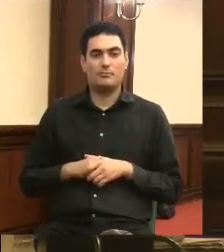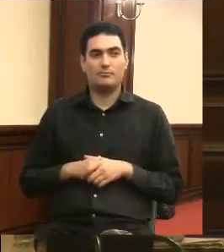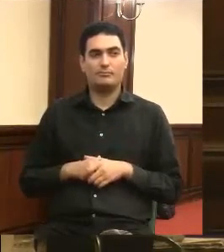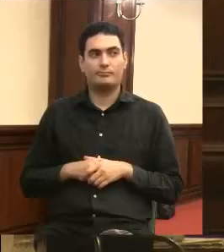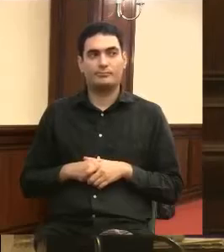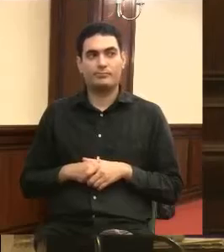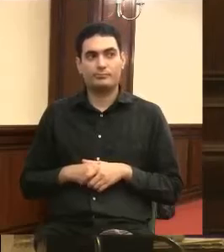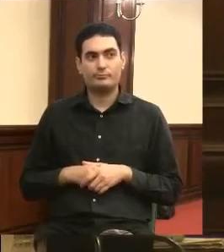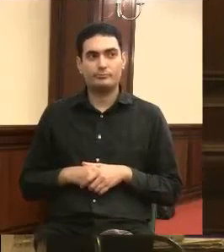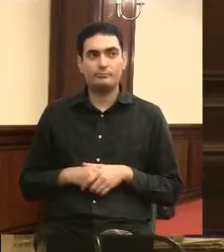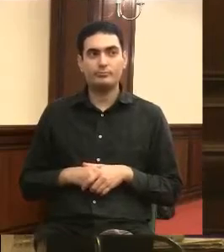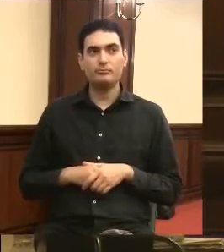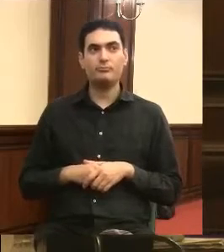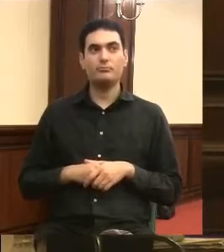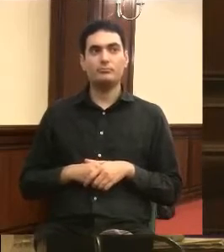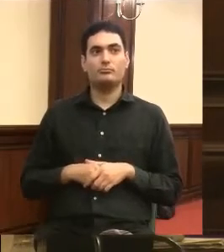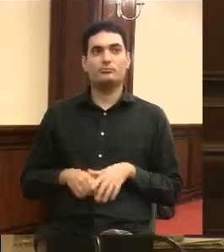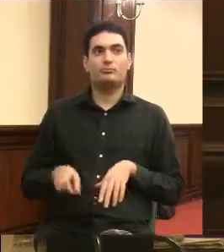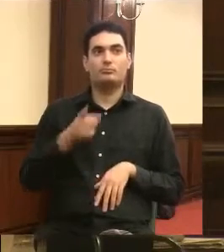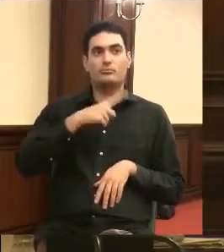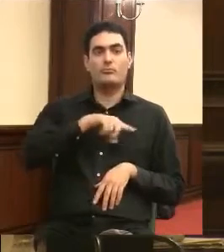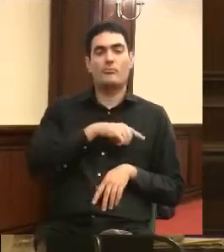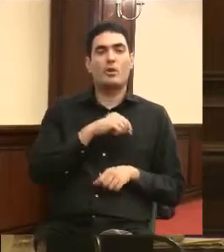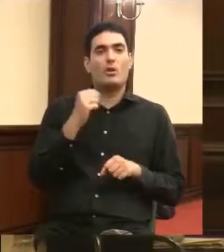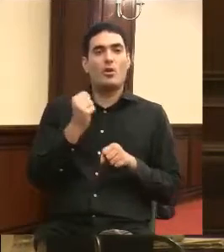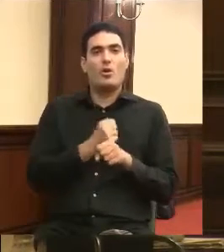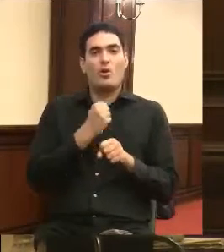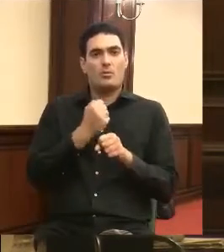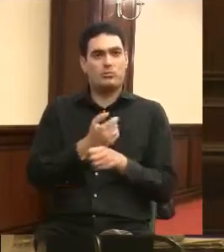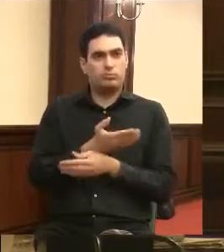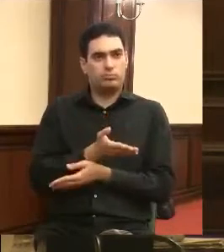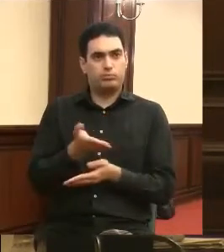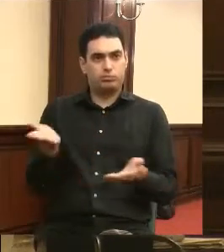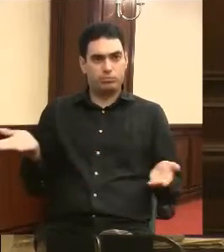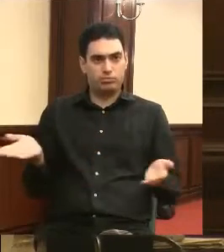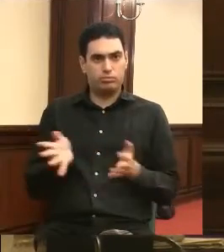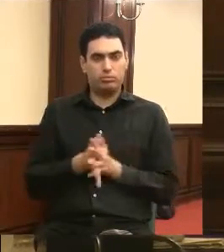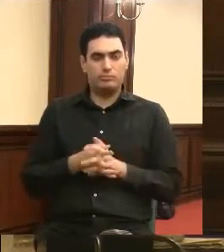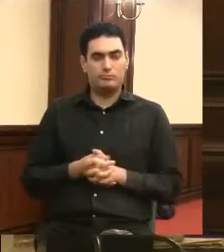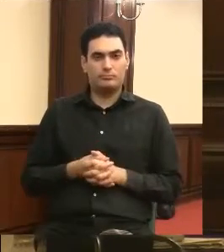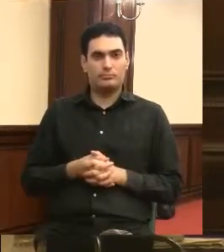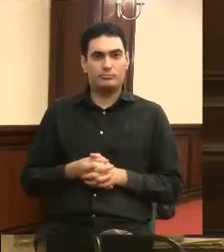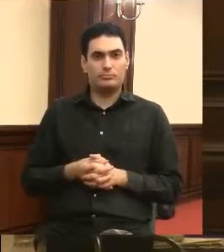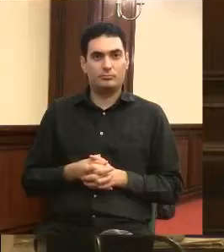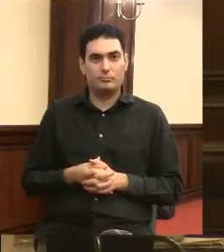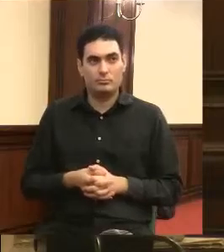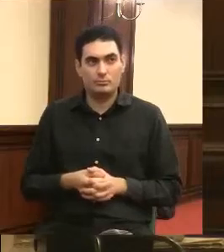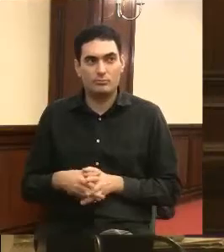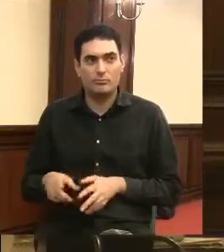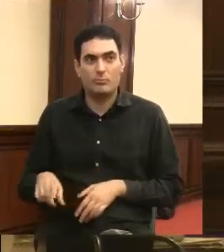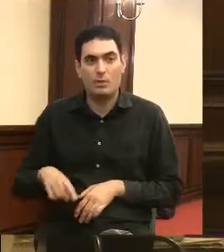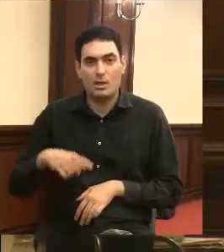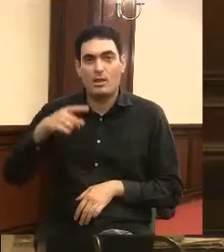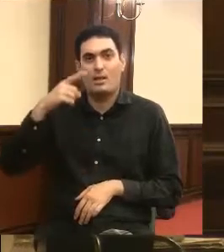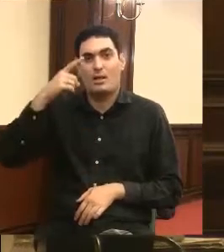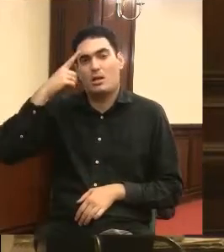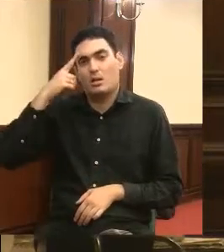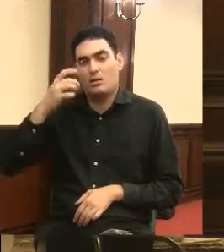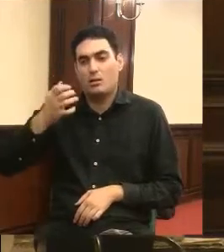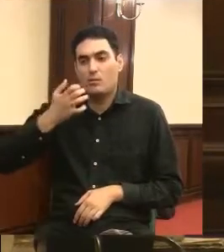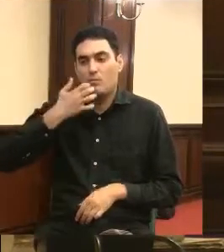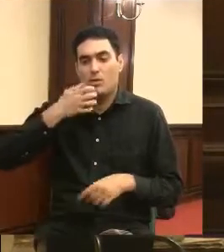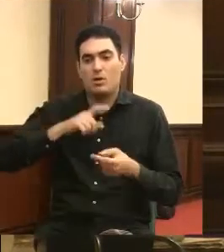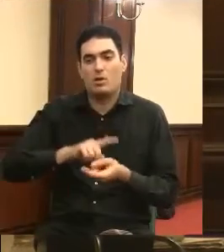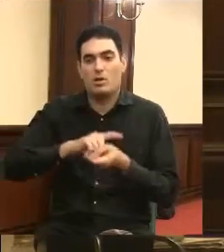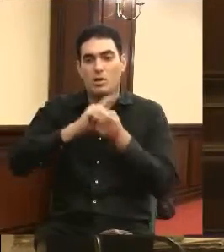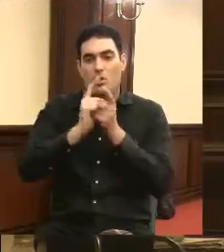y demás, nosotros creemos que hay una clase obrera, estamos con ella, esté donde esté, y desde esa óptica creemos que mientras